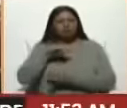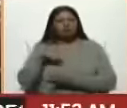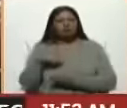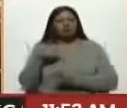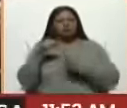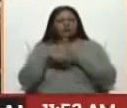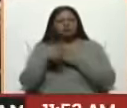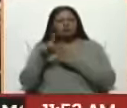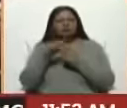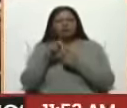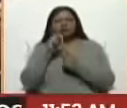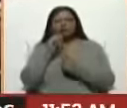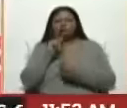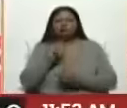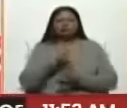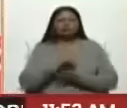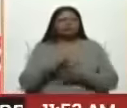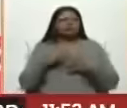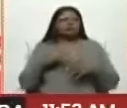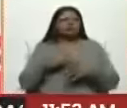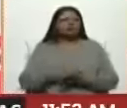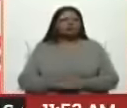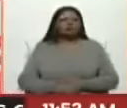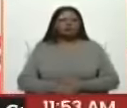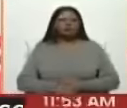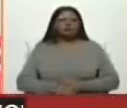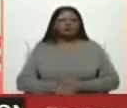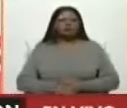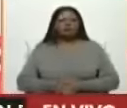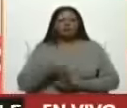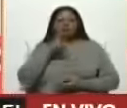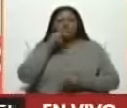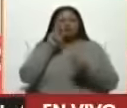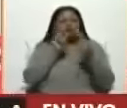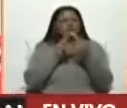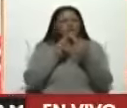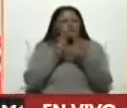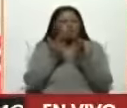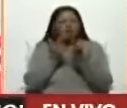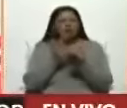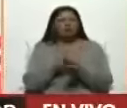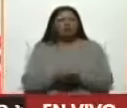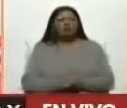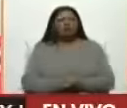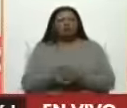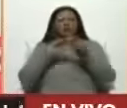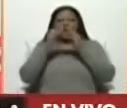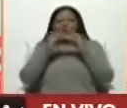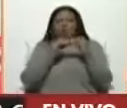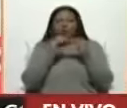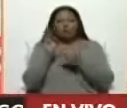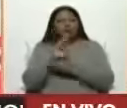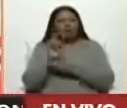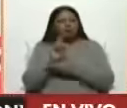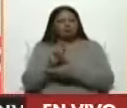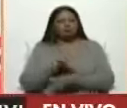metí uno que no era, que no he contactado. Corrijamos eso.